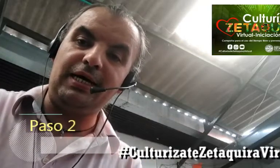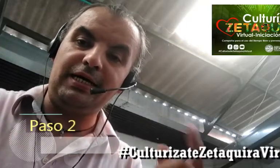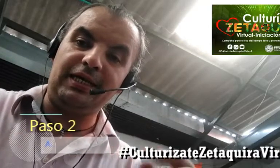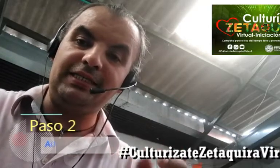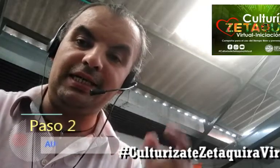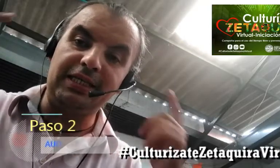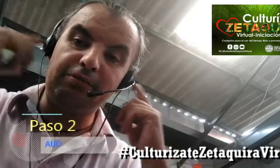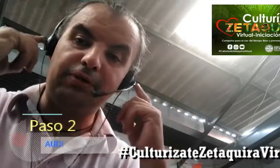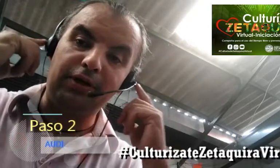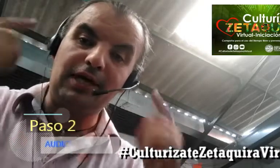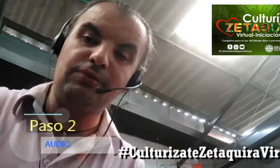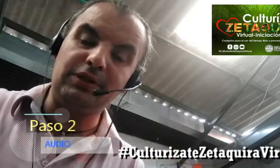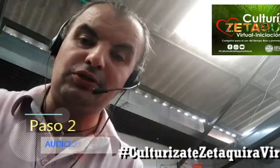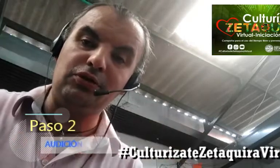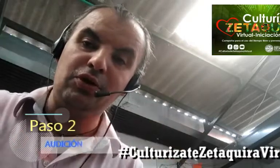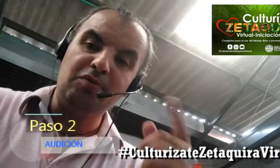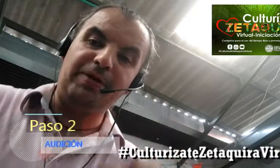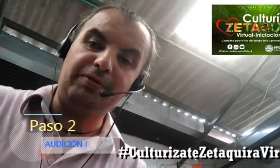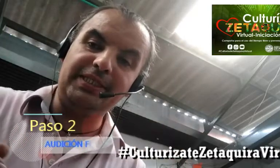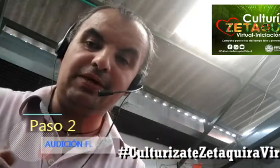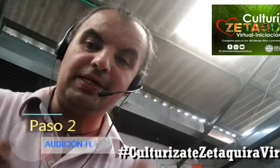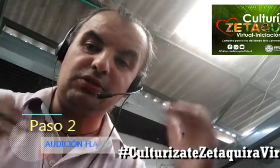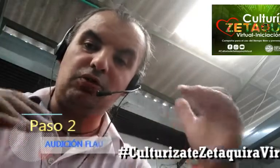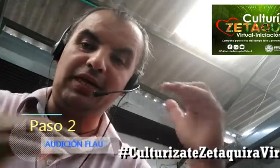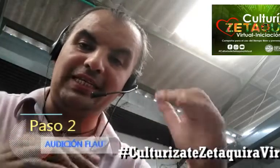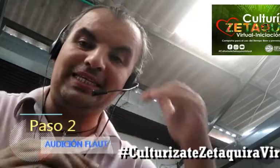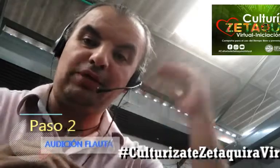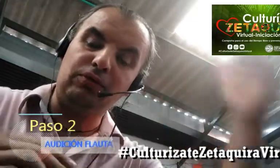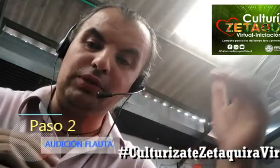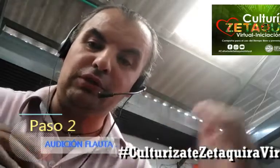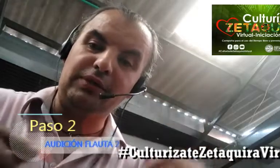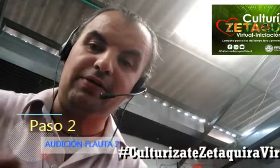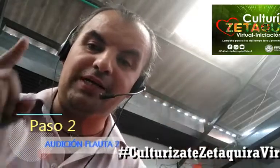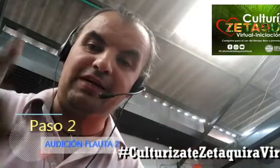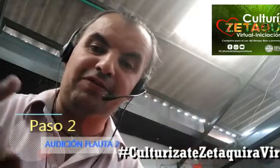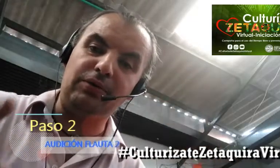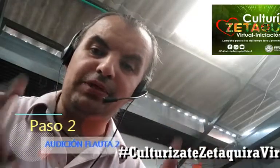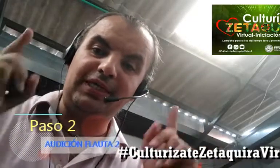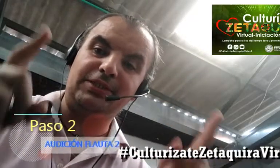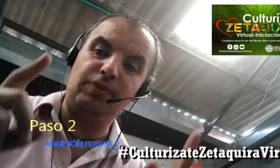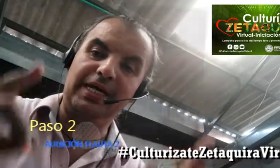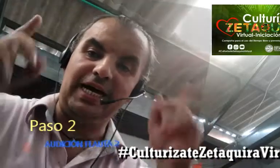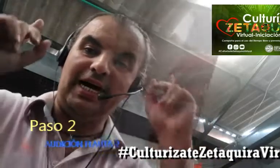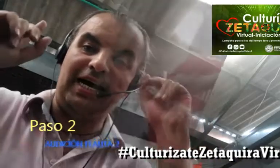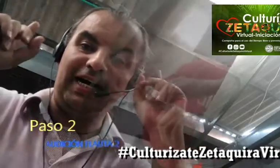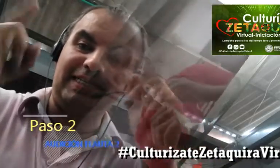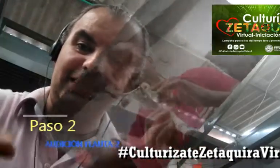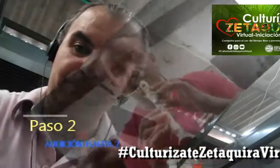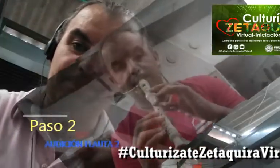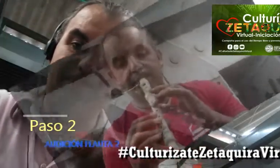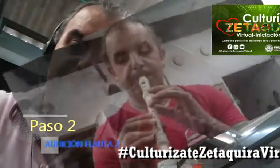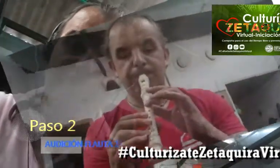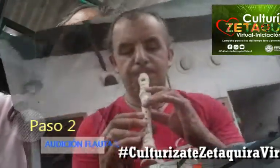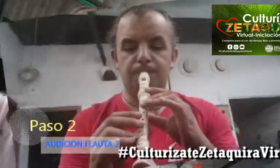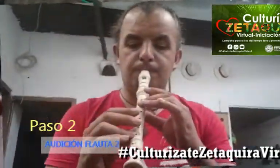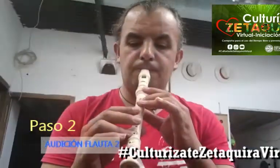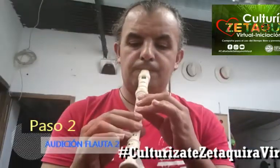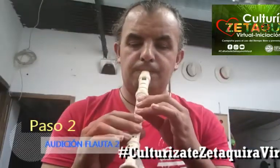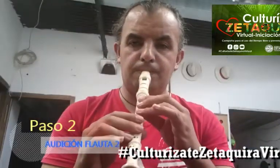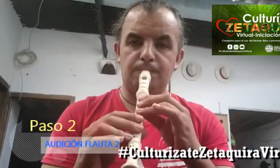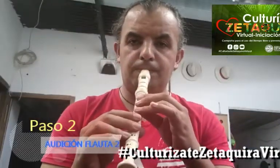a realizar de nuevo la audición, pero esta vez con la segunda octava de la flauta que suena así...